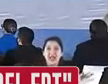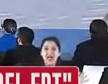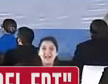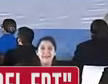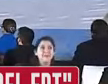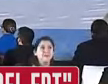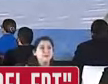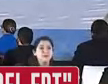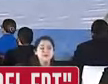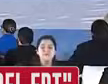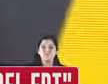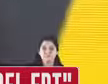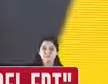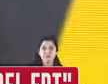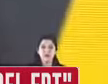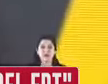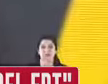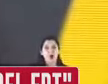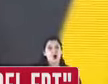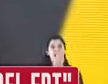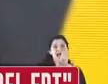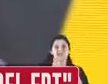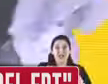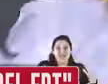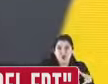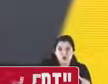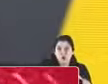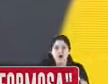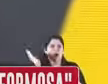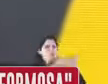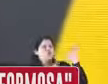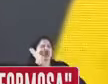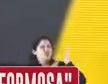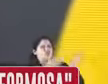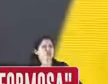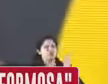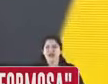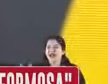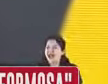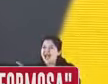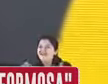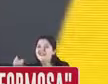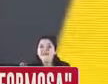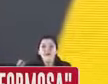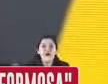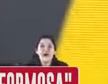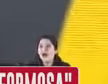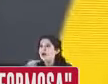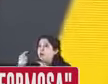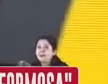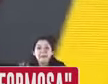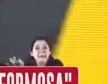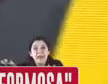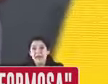para un candidato de los nuestros los fusiles no maltraten le pregunta algo de ello no le pregunta nada de nada ayer